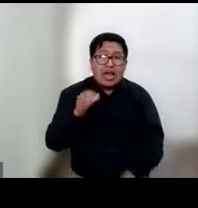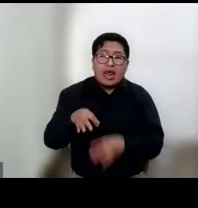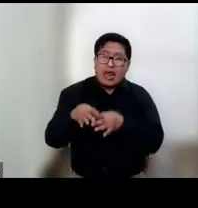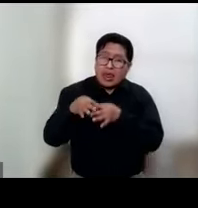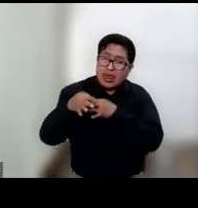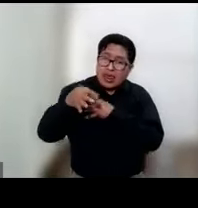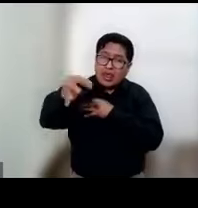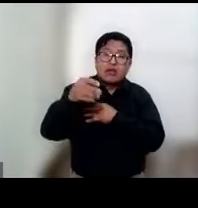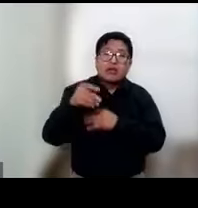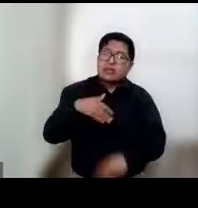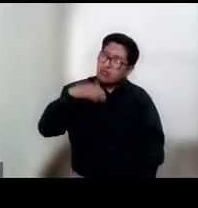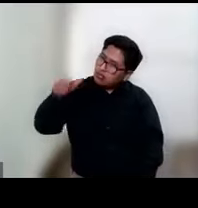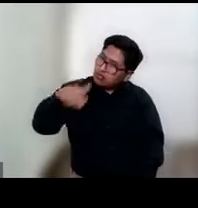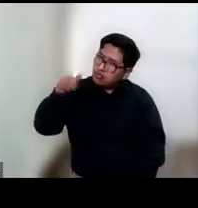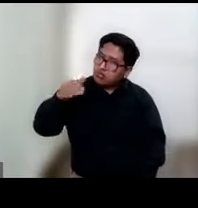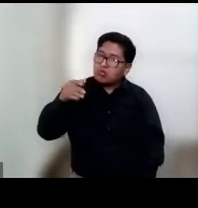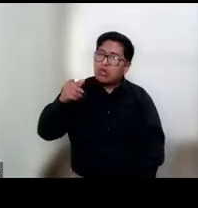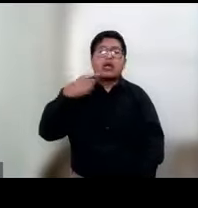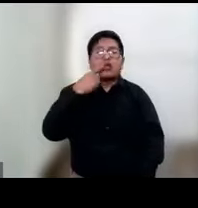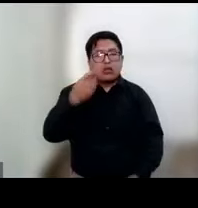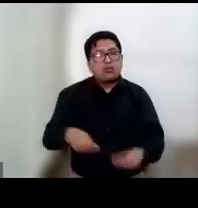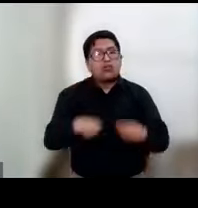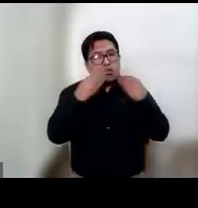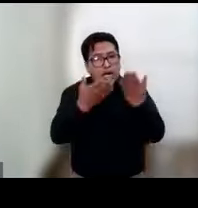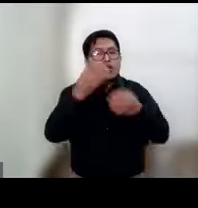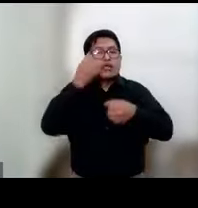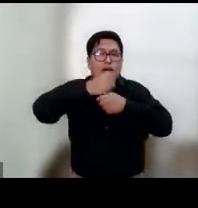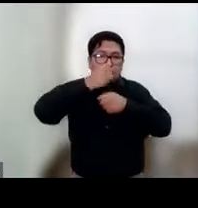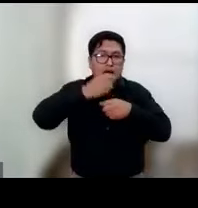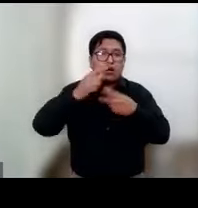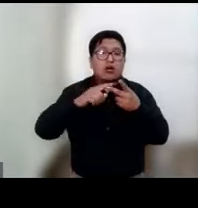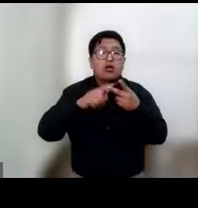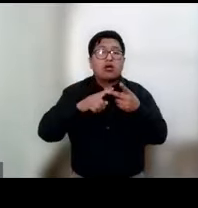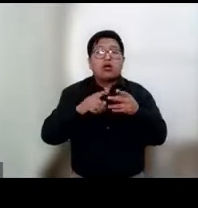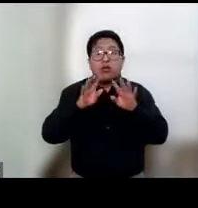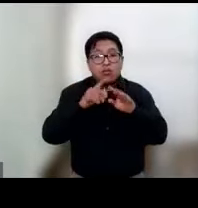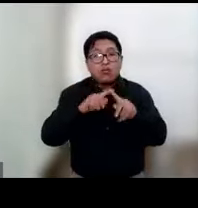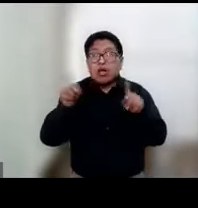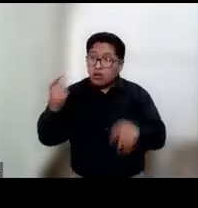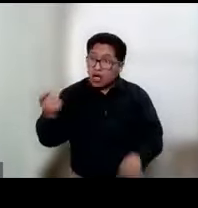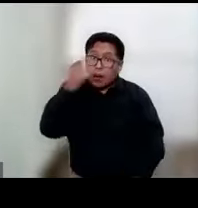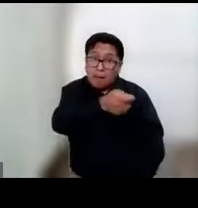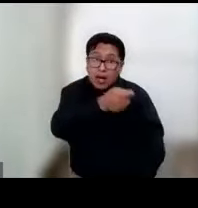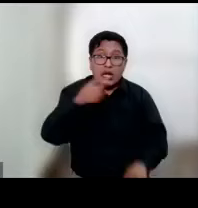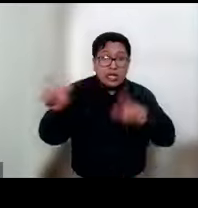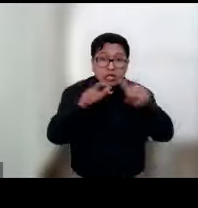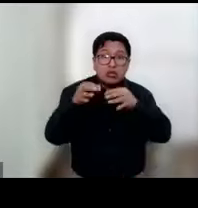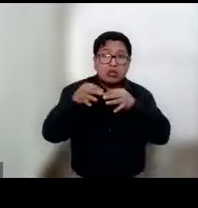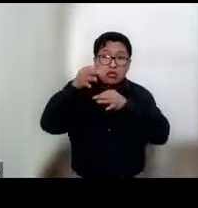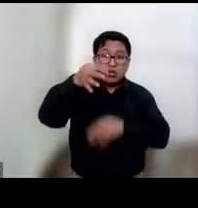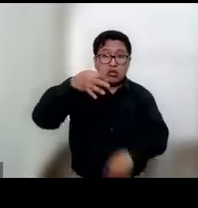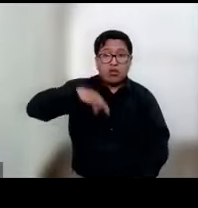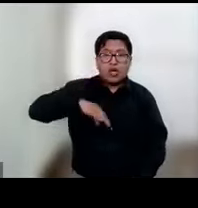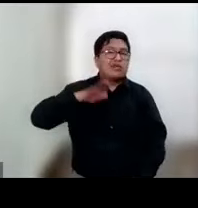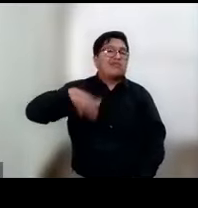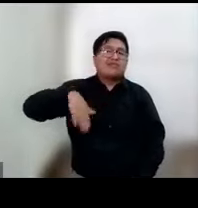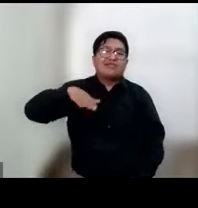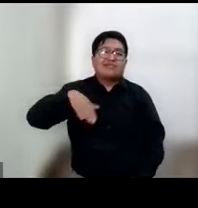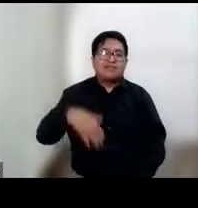recuperado el lugar de trabajo lo sangre incorporado pero no con la deuda pendiente que tienen con el